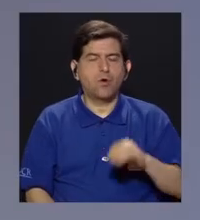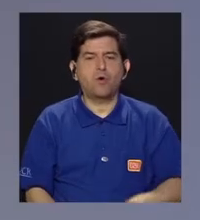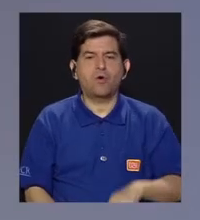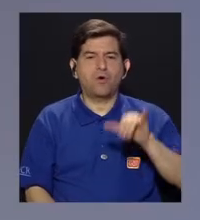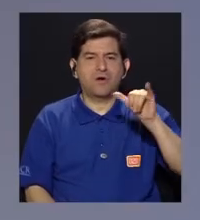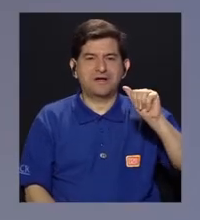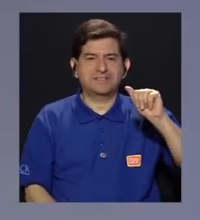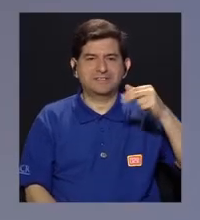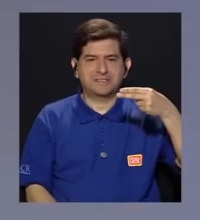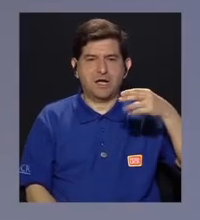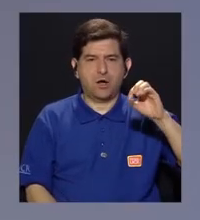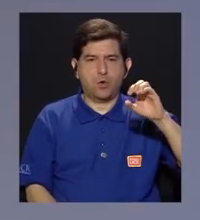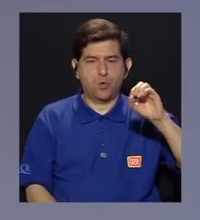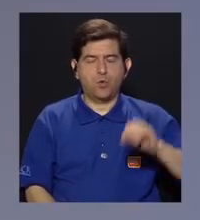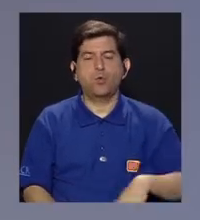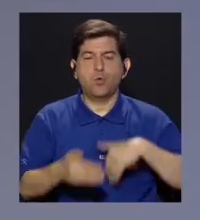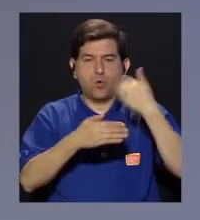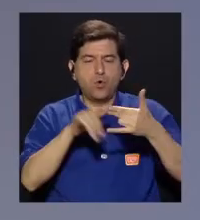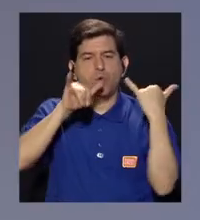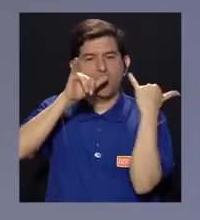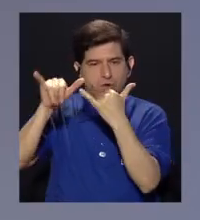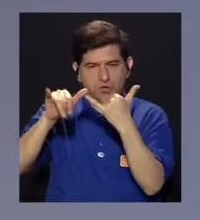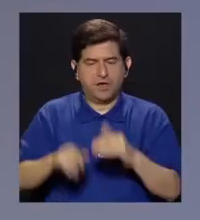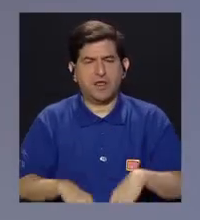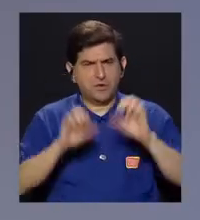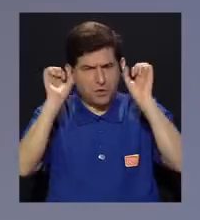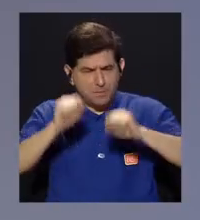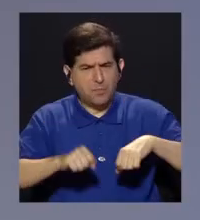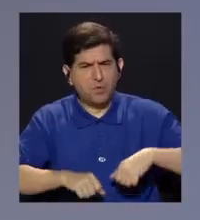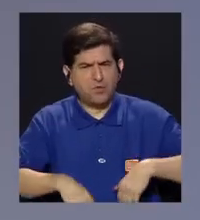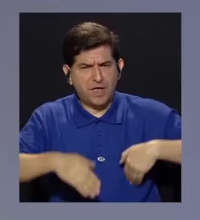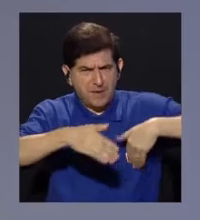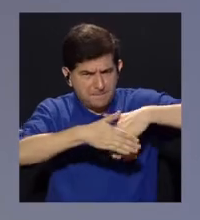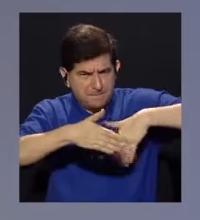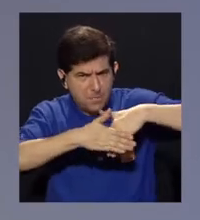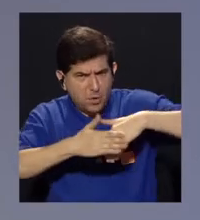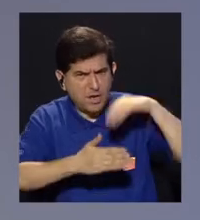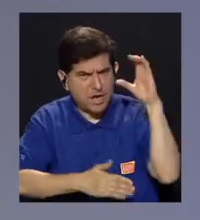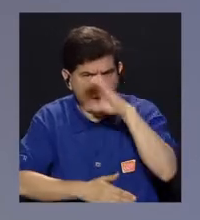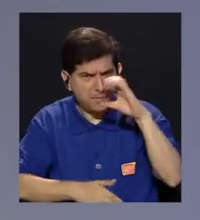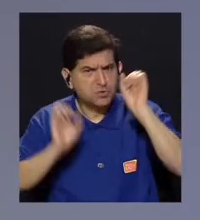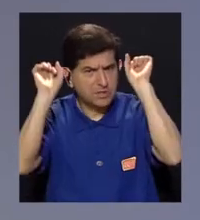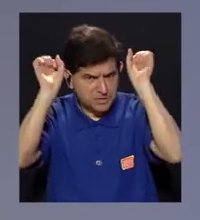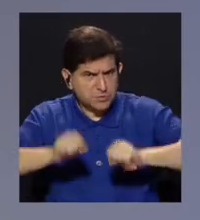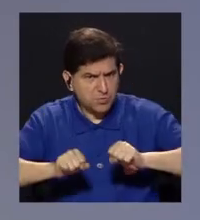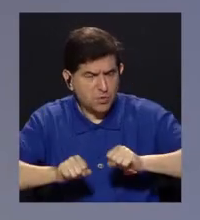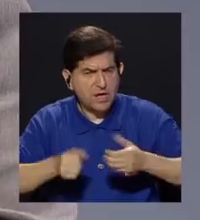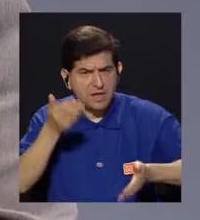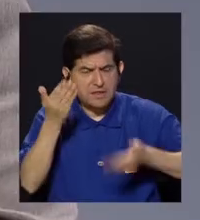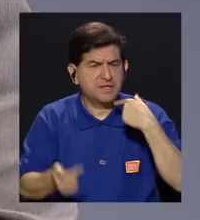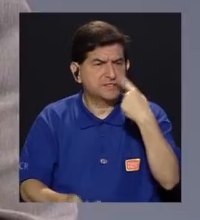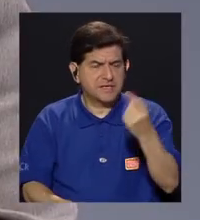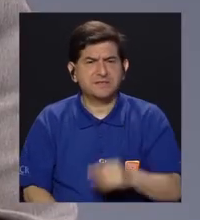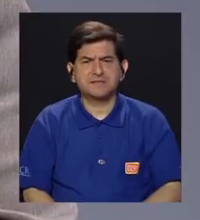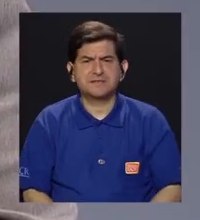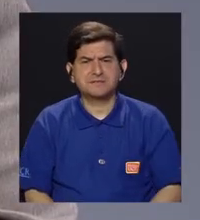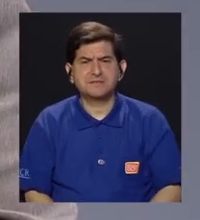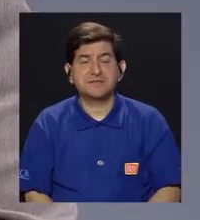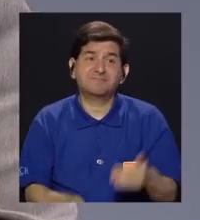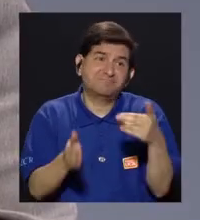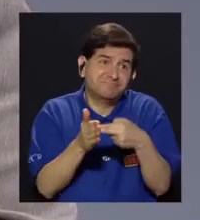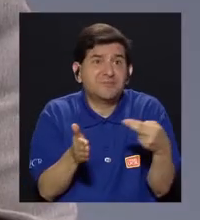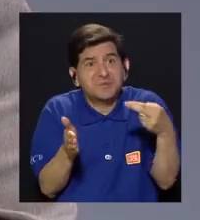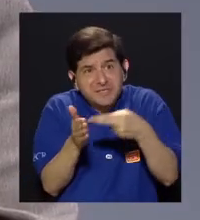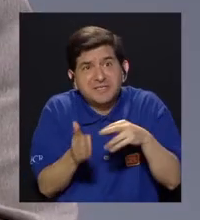sistemas para que en momentos determinados después de la denuncia que en desbloquee hace esas búsquedas por decirlo de una manera muy